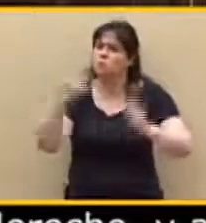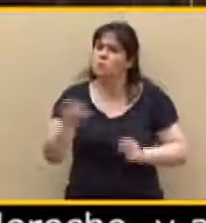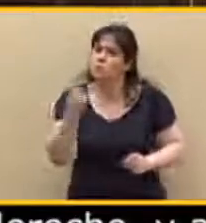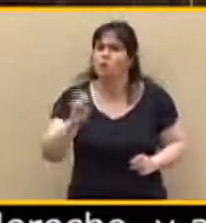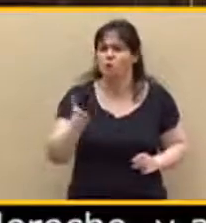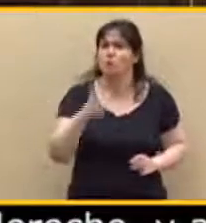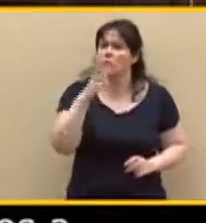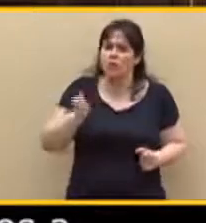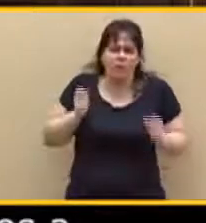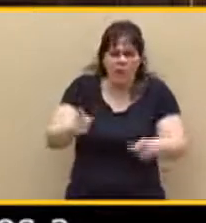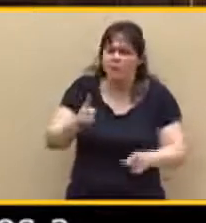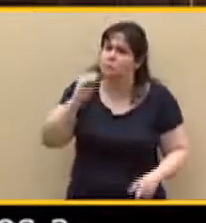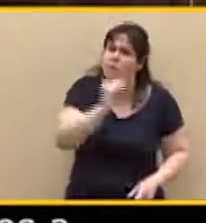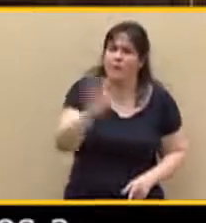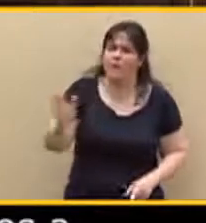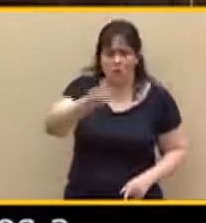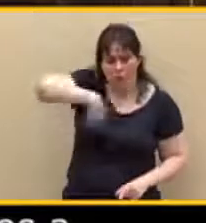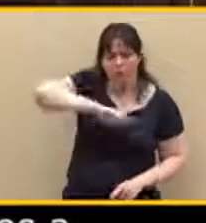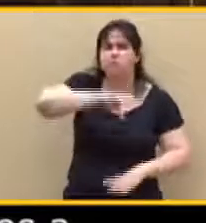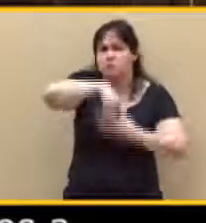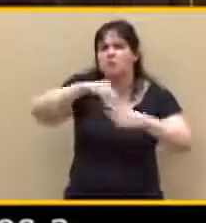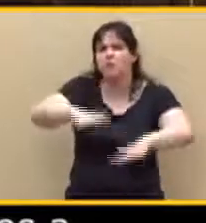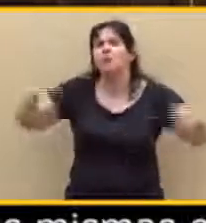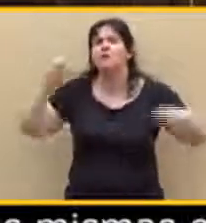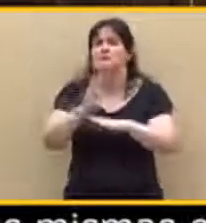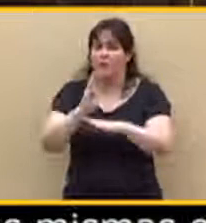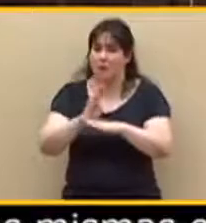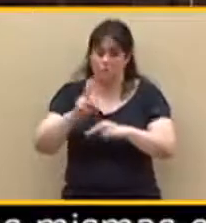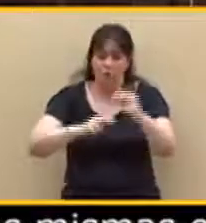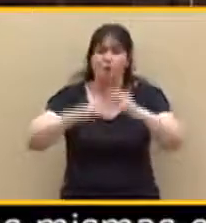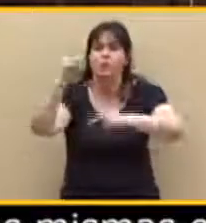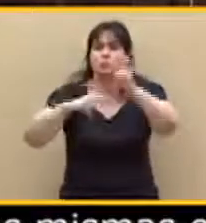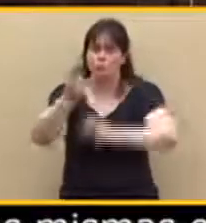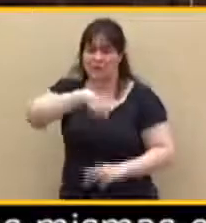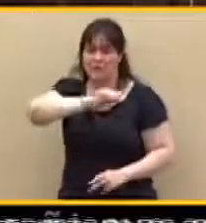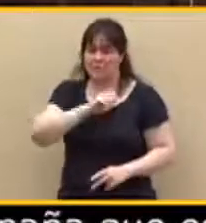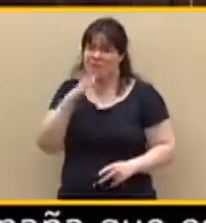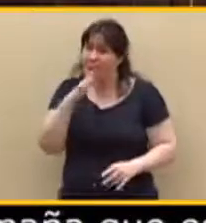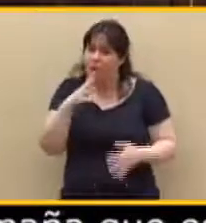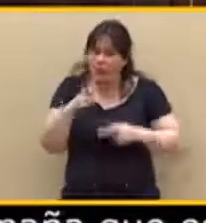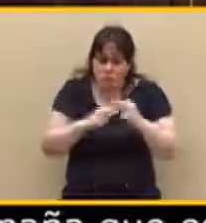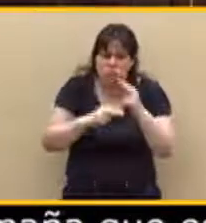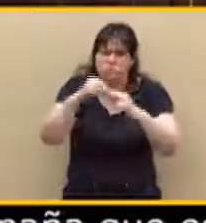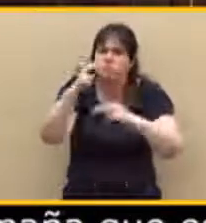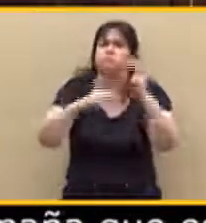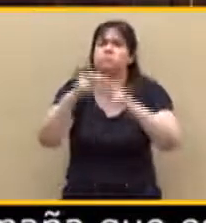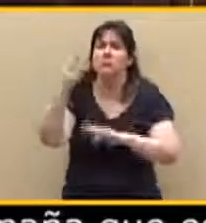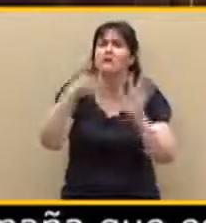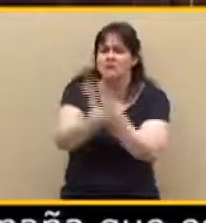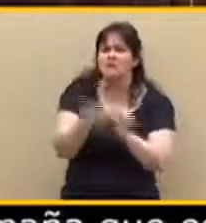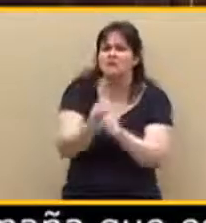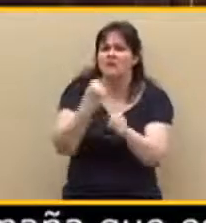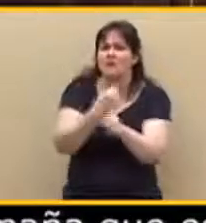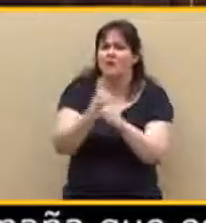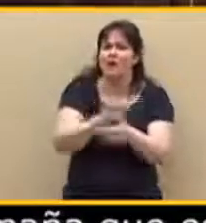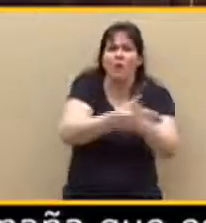nosotras mismas en este Parlamento. Pero la construcción de la España que está en marcha es una tarea de millones que nosotros solo